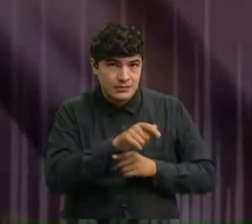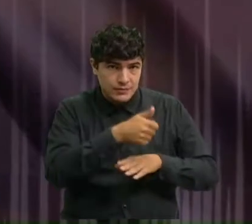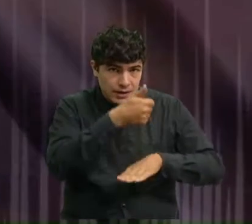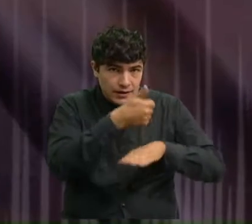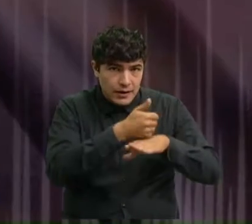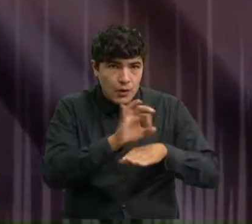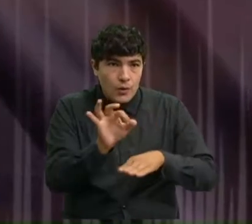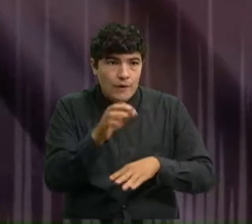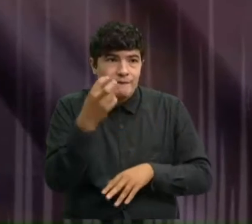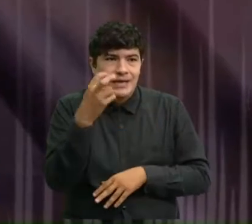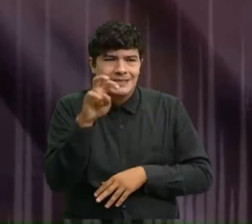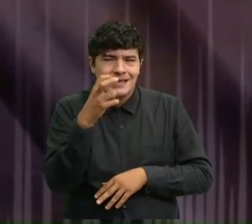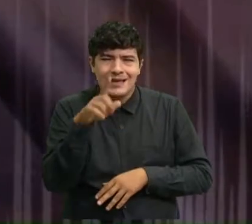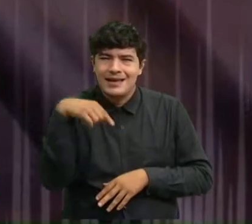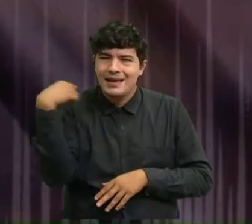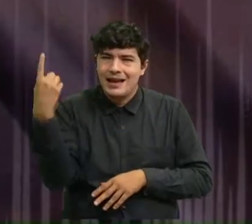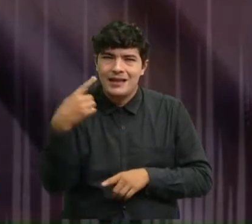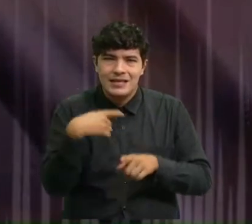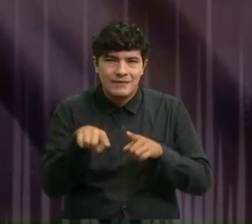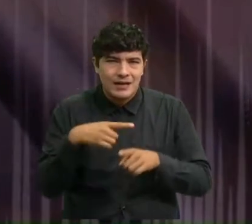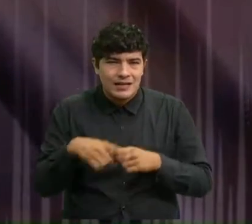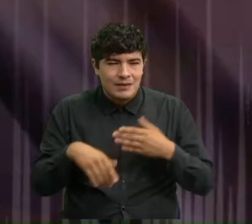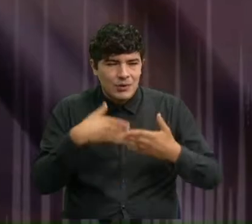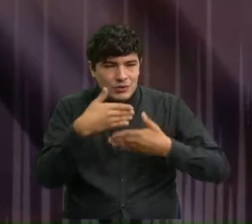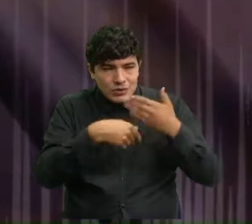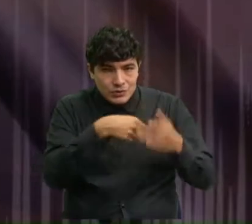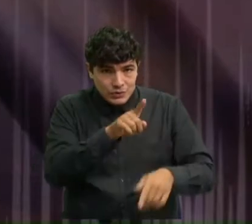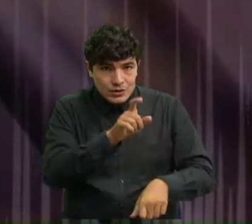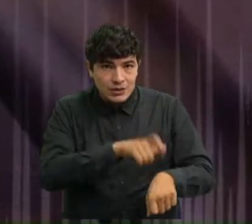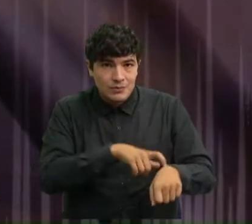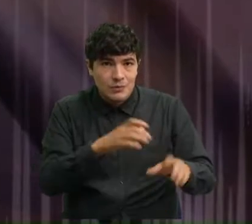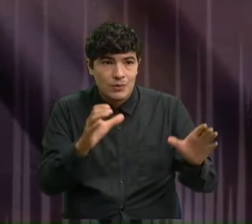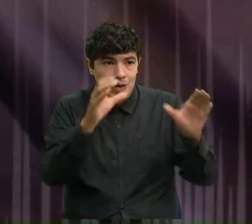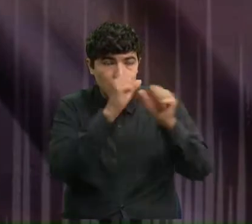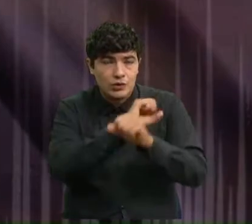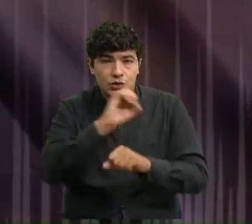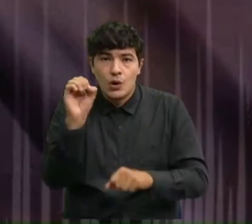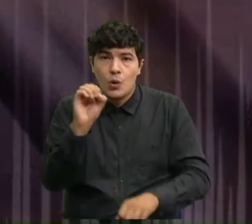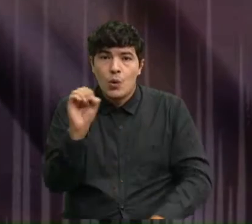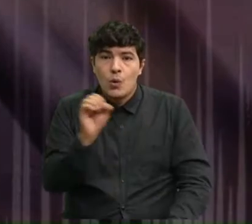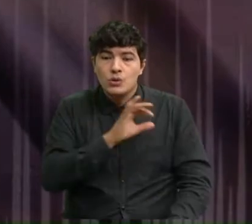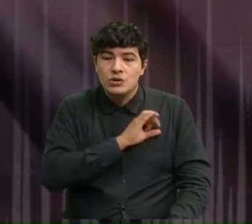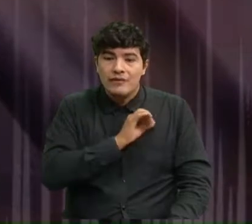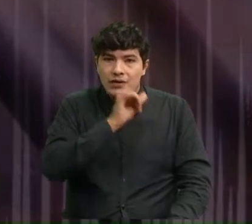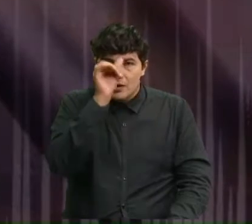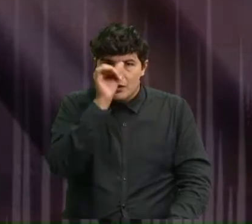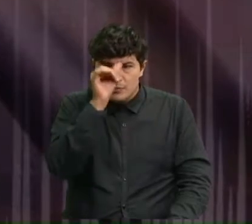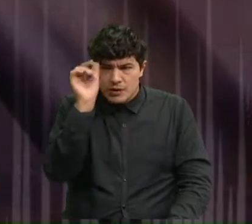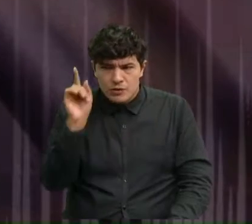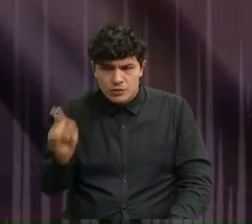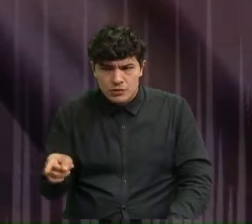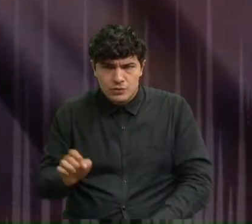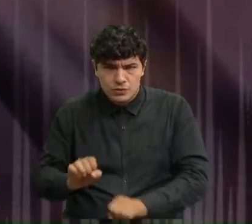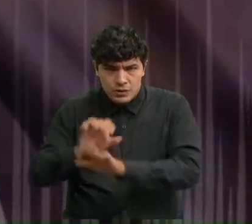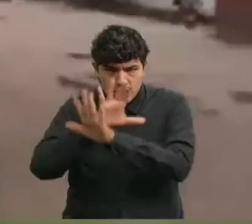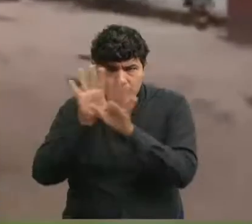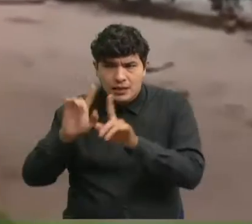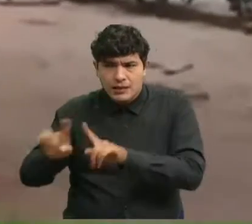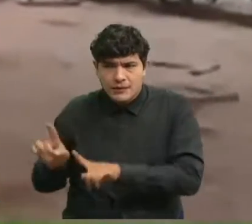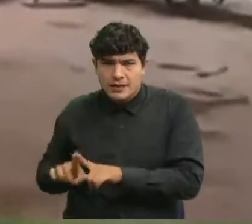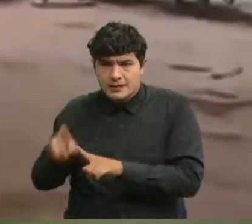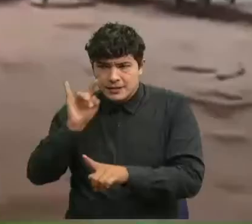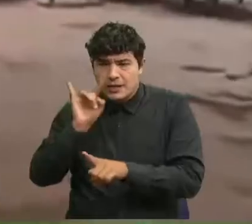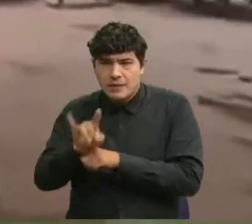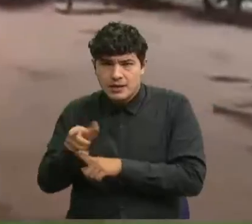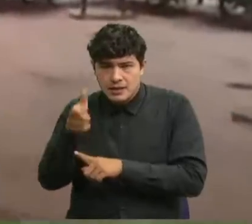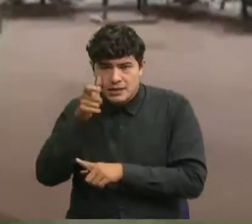Fiscalía, quienes estarán en los diferentes procesos en las noches y también sábado y domingo en el día, con todos los diferentes operativos de control. Estos